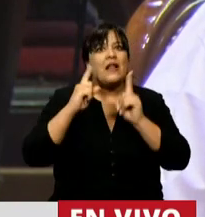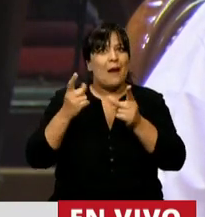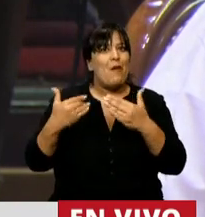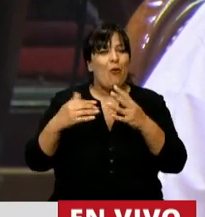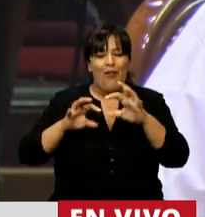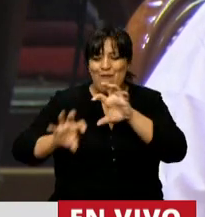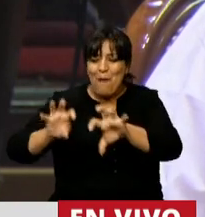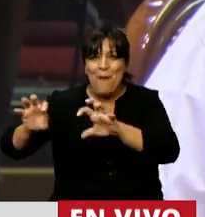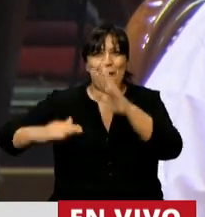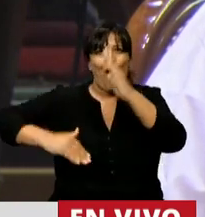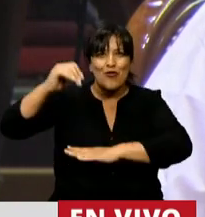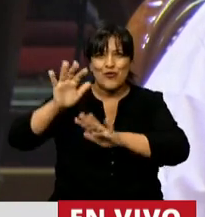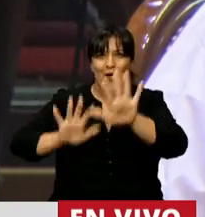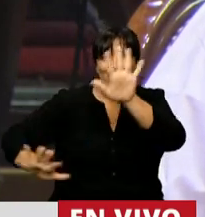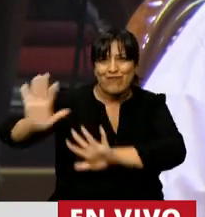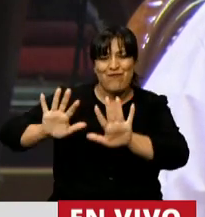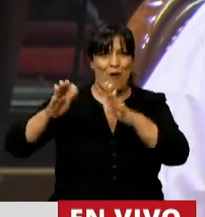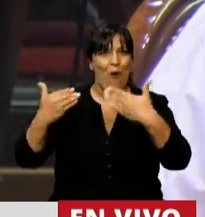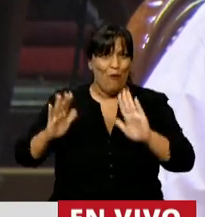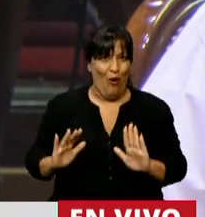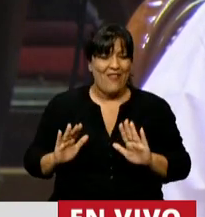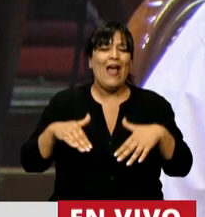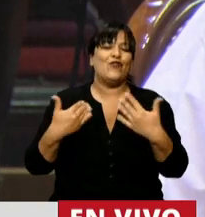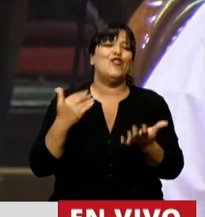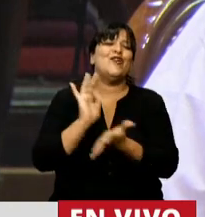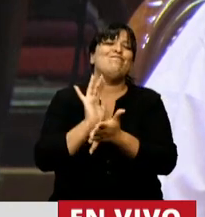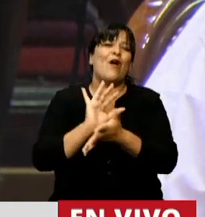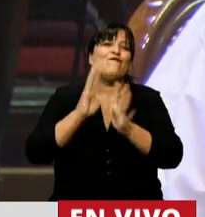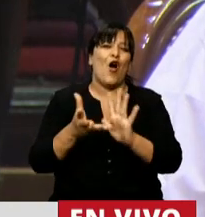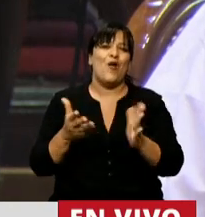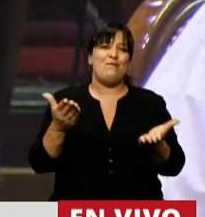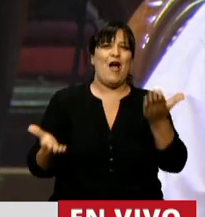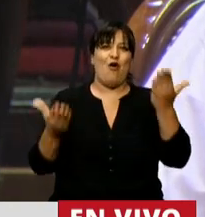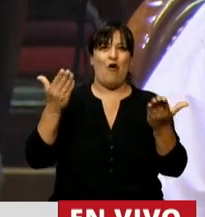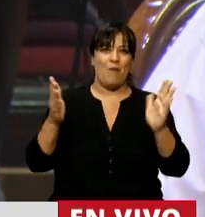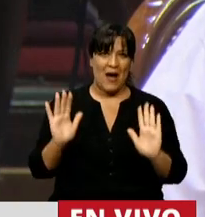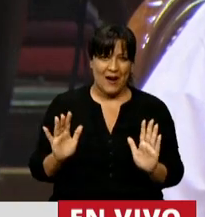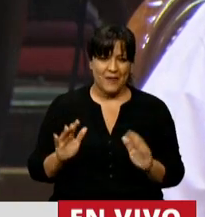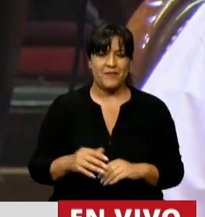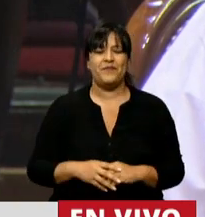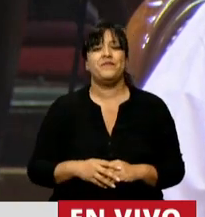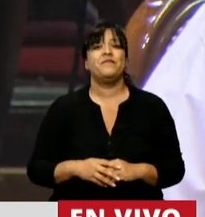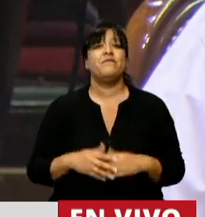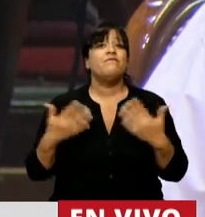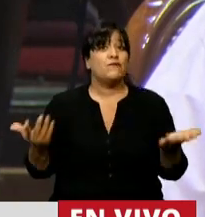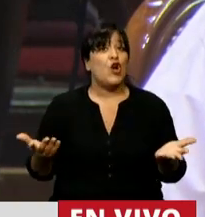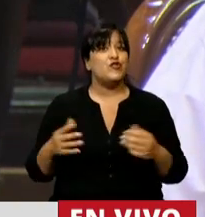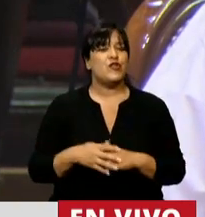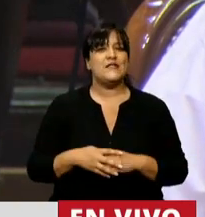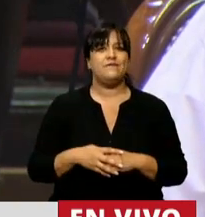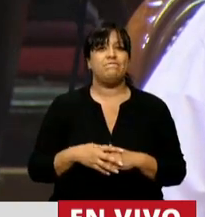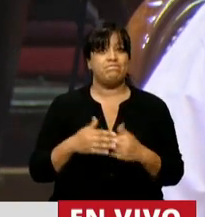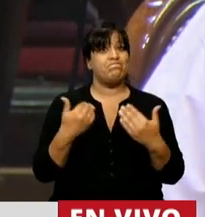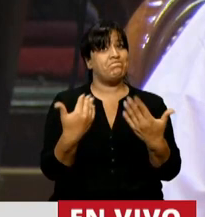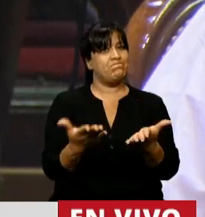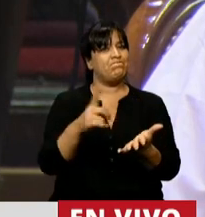construir. Por eso le ofrezco como símbolo, señor presidente, que podamos, te lo ofrezco